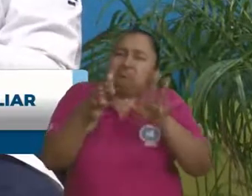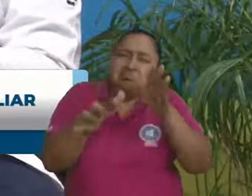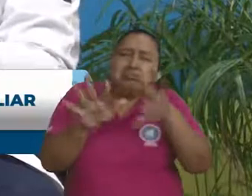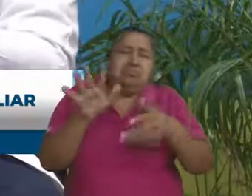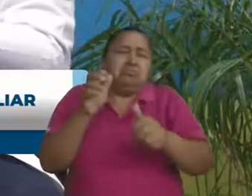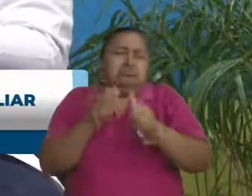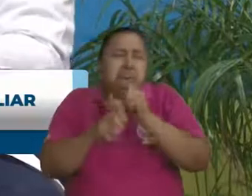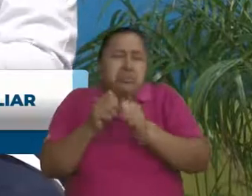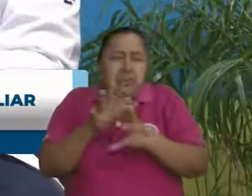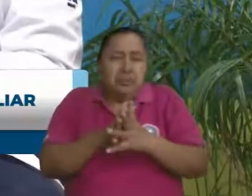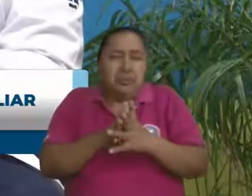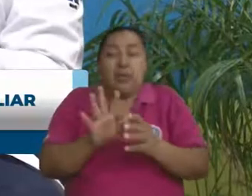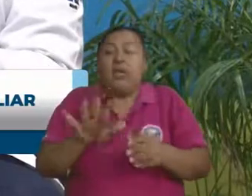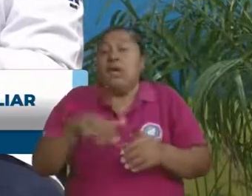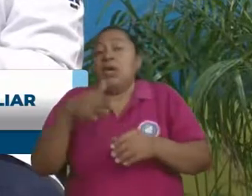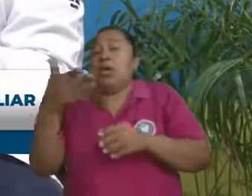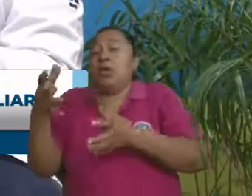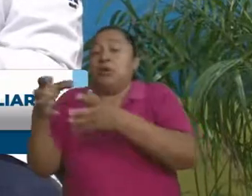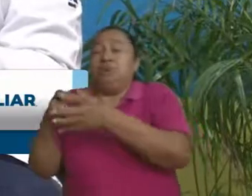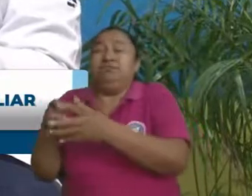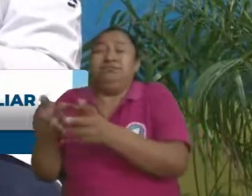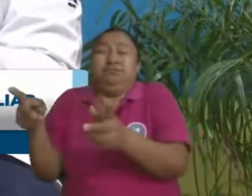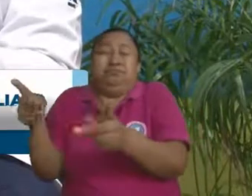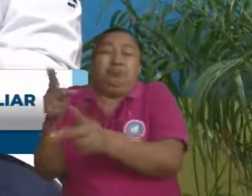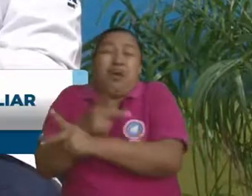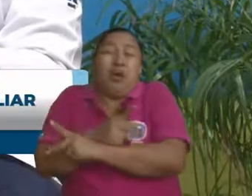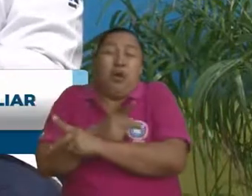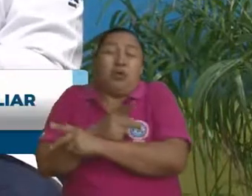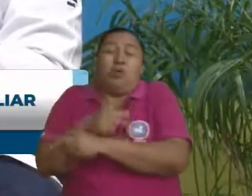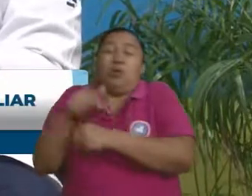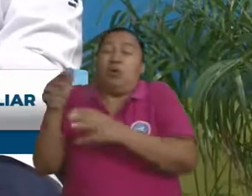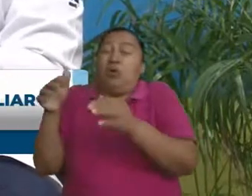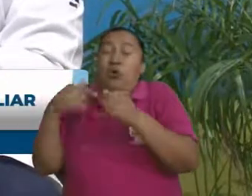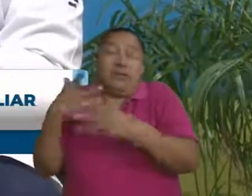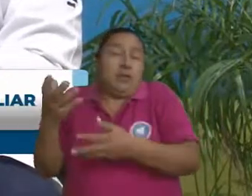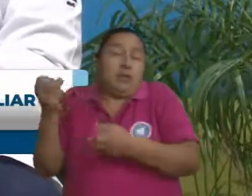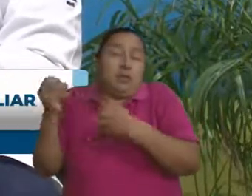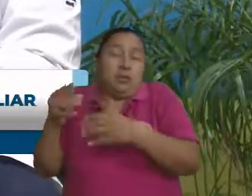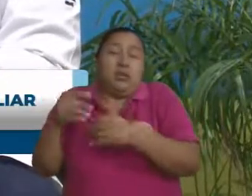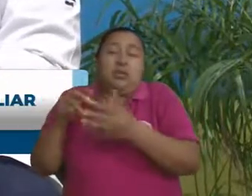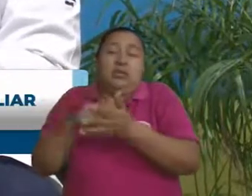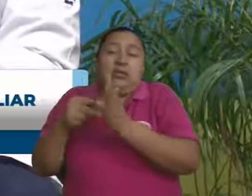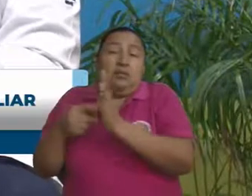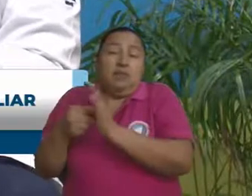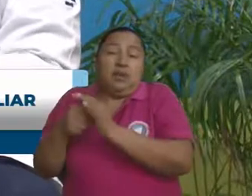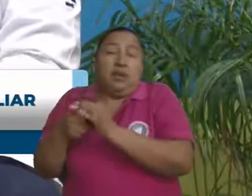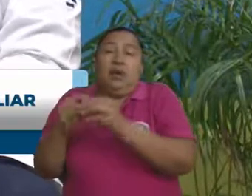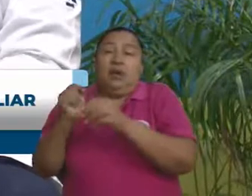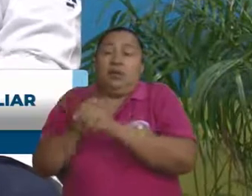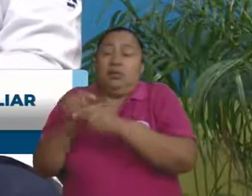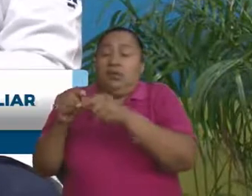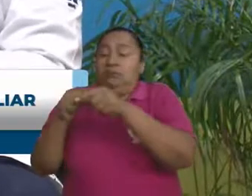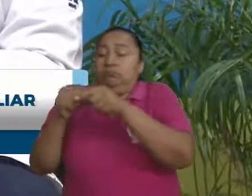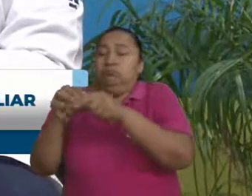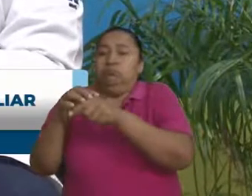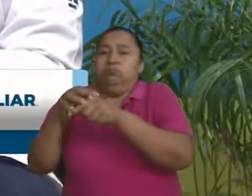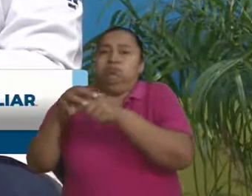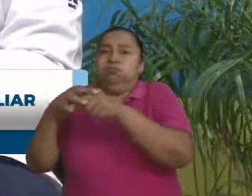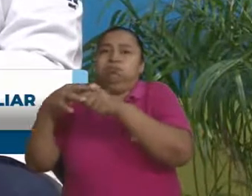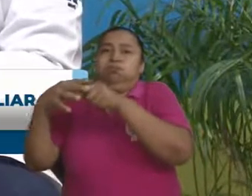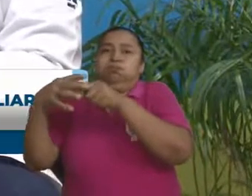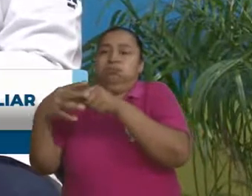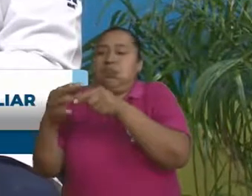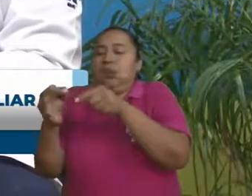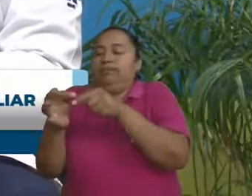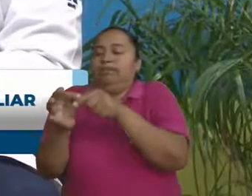manifiestan síntomas de forma aguda, en forma de, por ejemplo, una colecistitis aguda, que no es más que la inflamación de las paredes de la vesícula secundarios a la